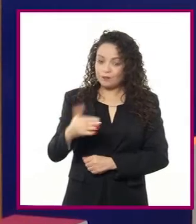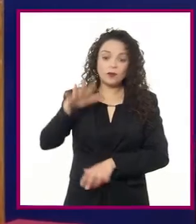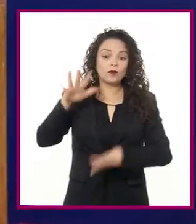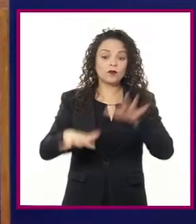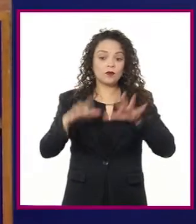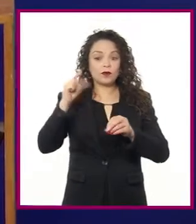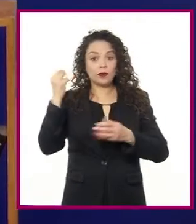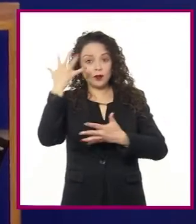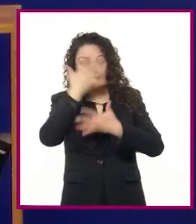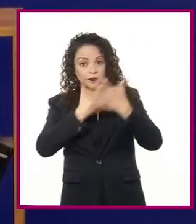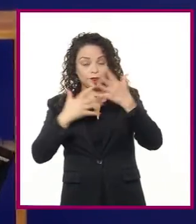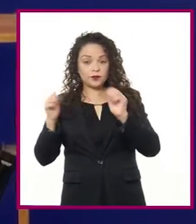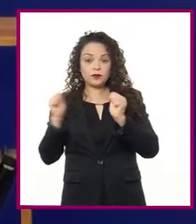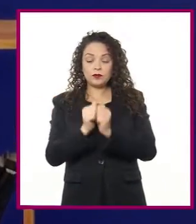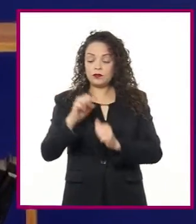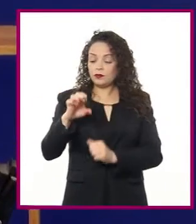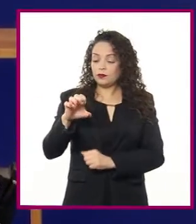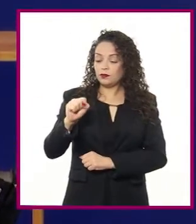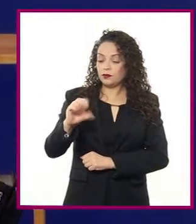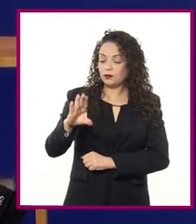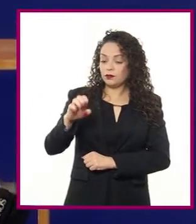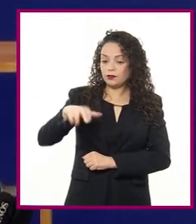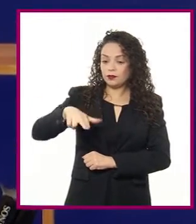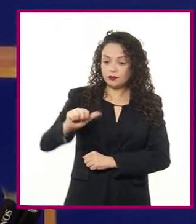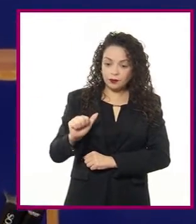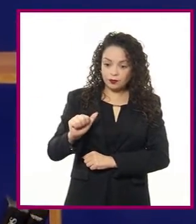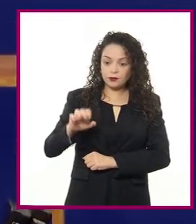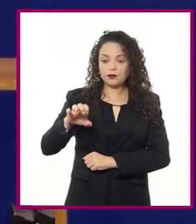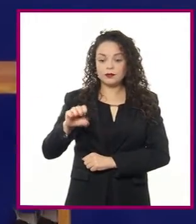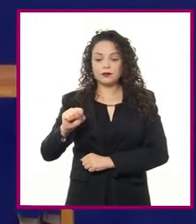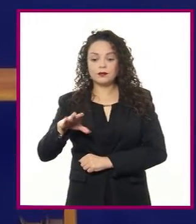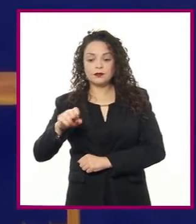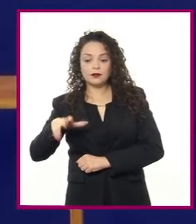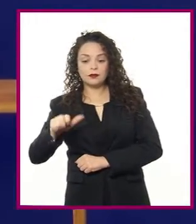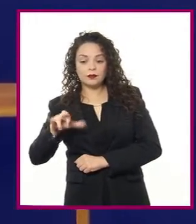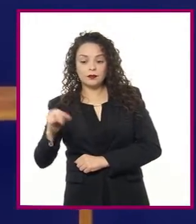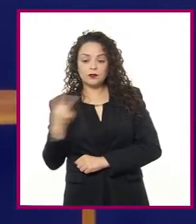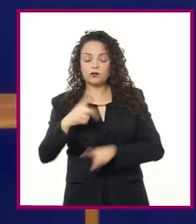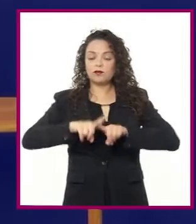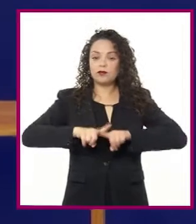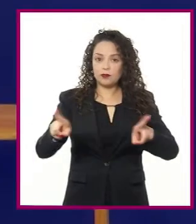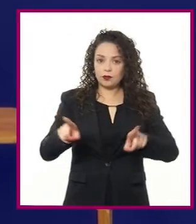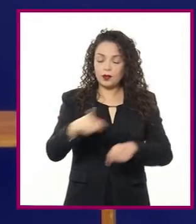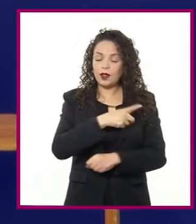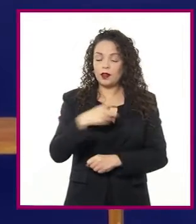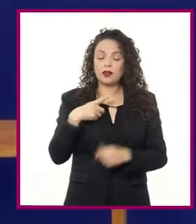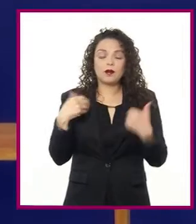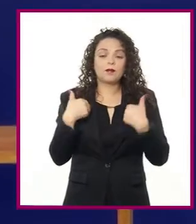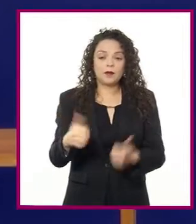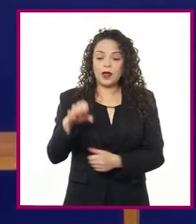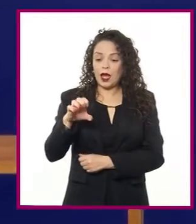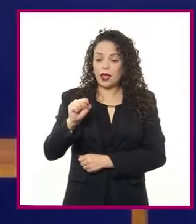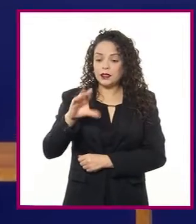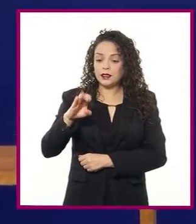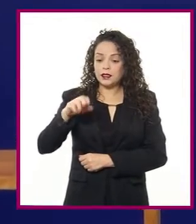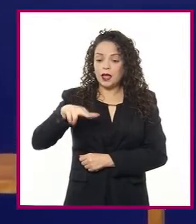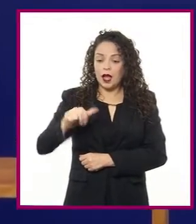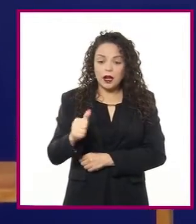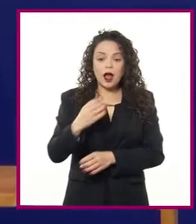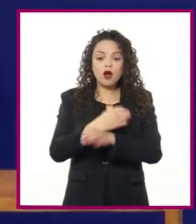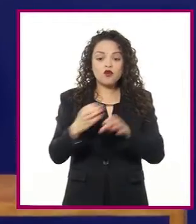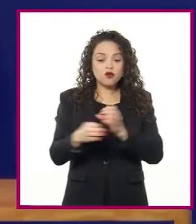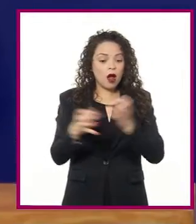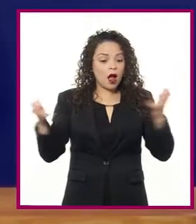escenas. Para evitar dicha confusión, debemos entender que una escena es un conjunto de acciones que realizan